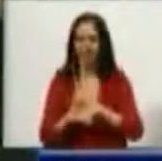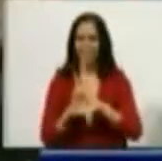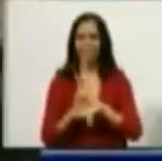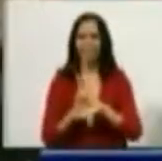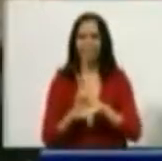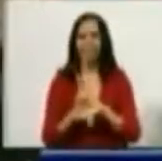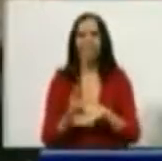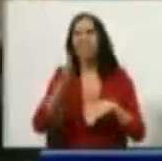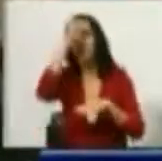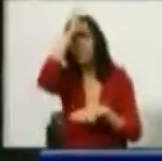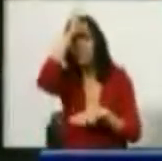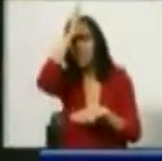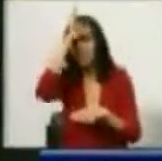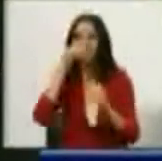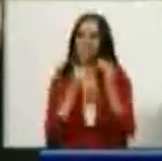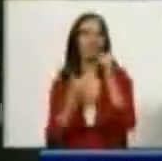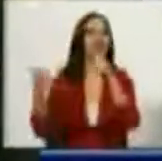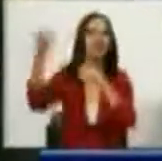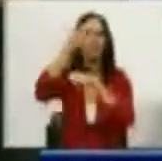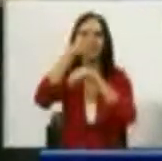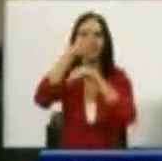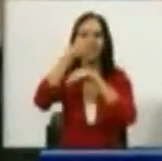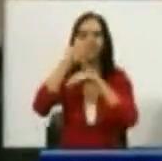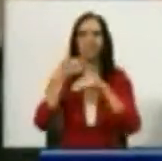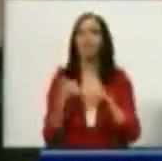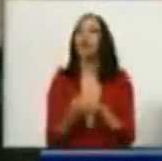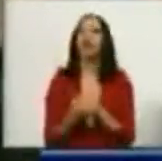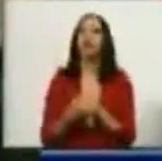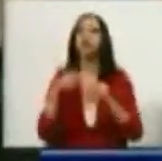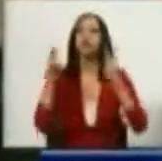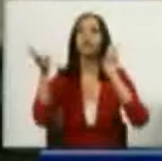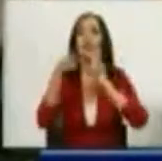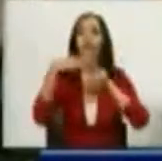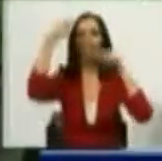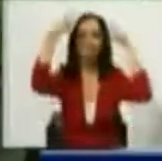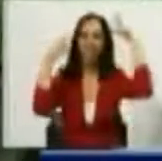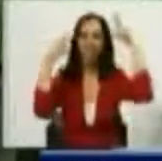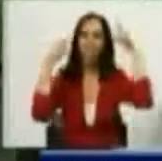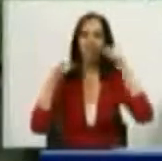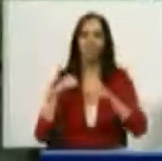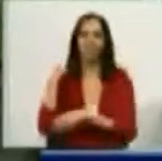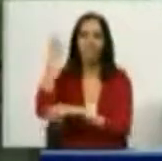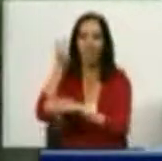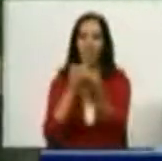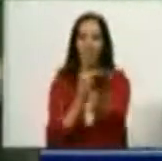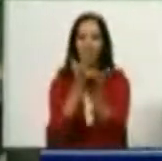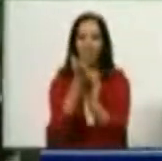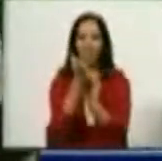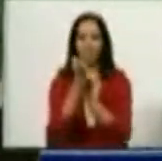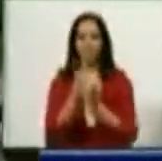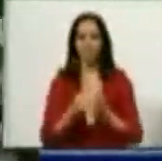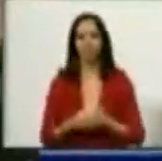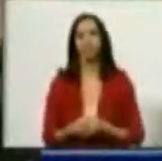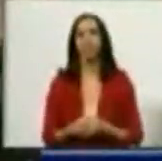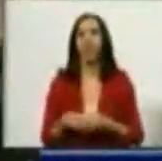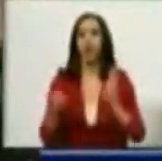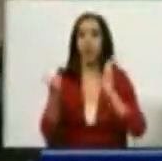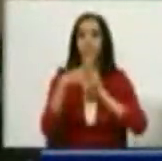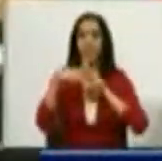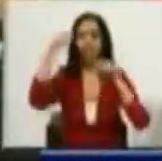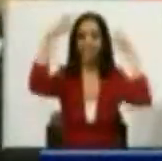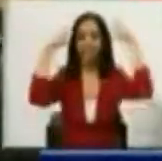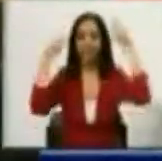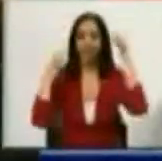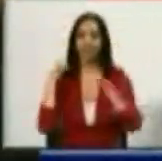dónde y los tiburones numeral chavismo es numeral